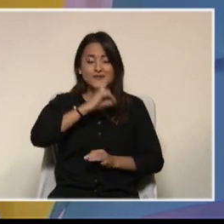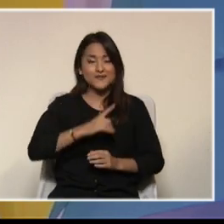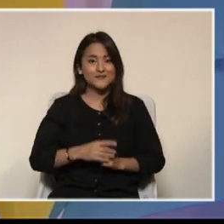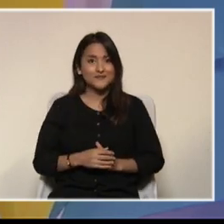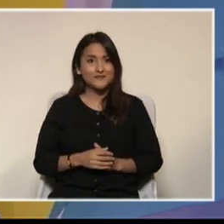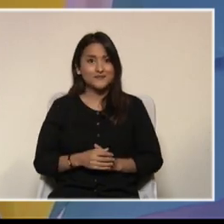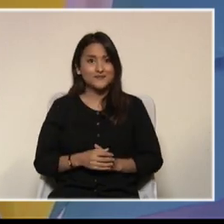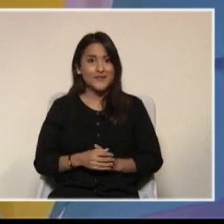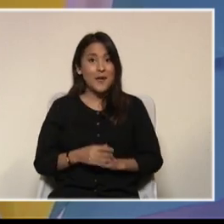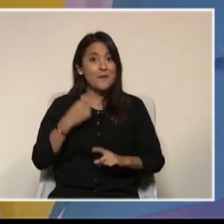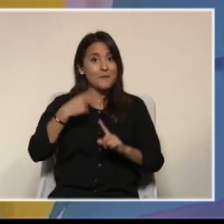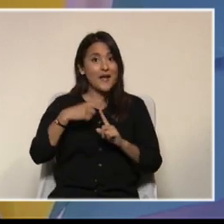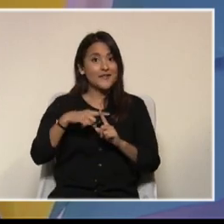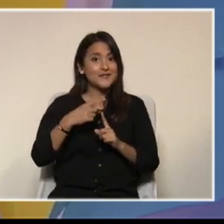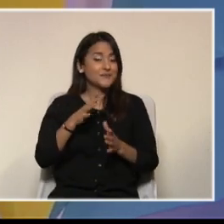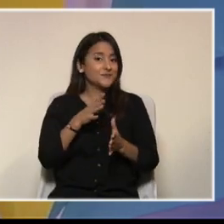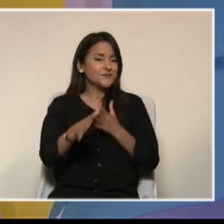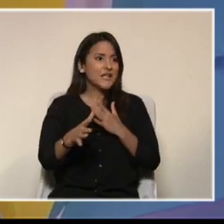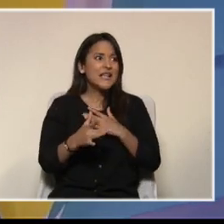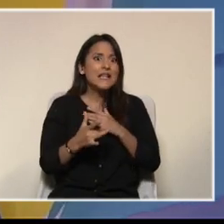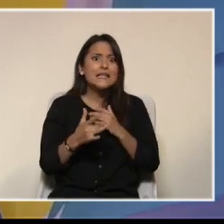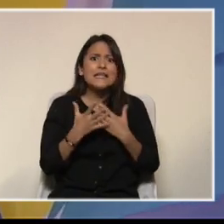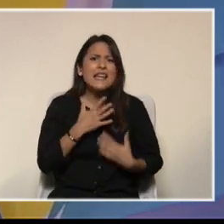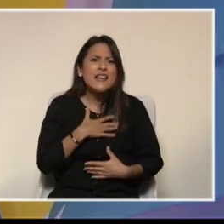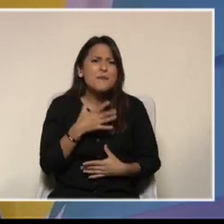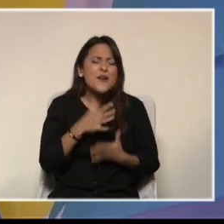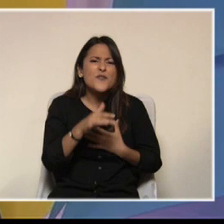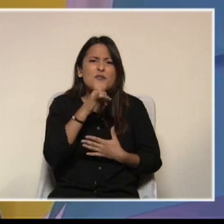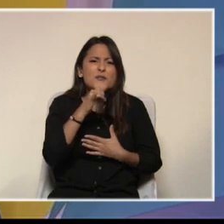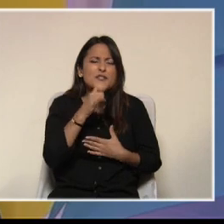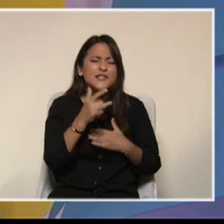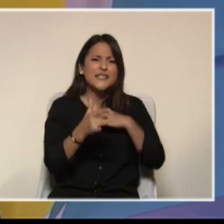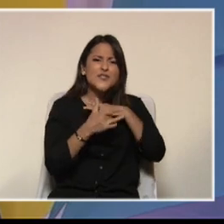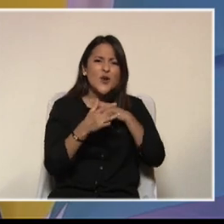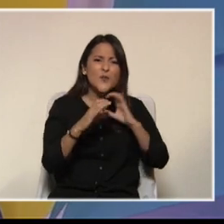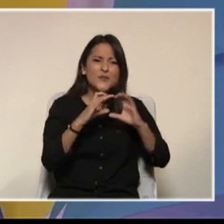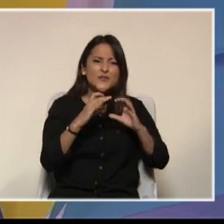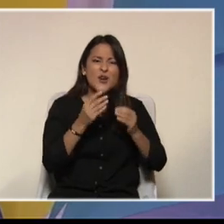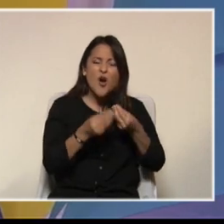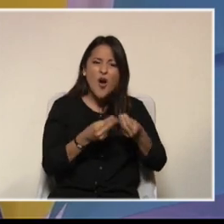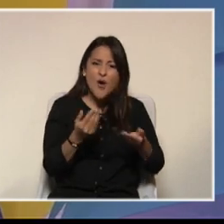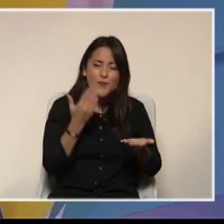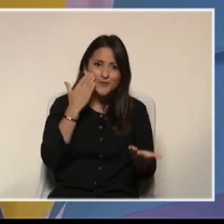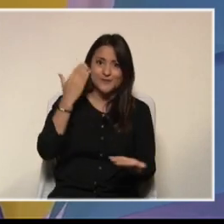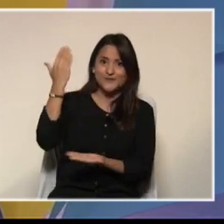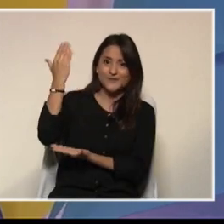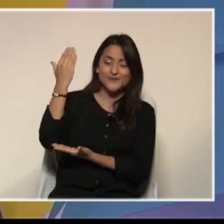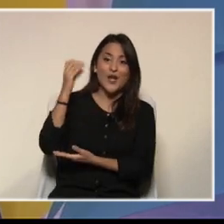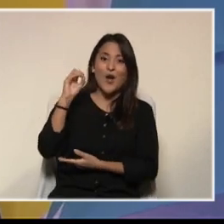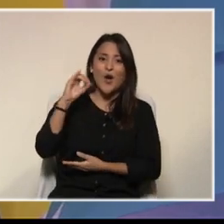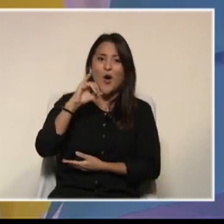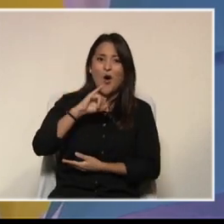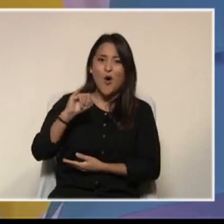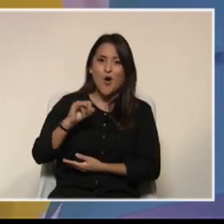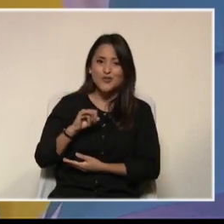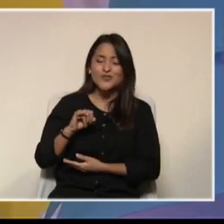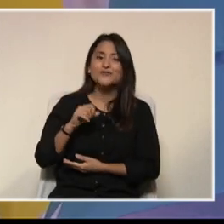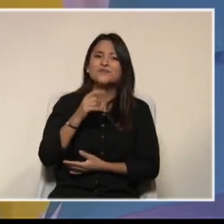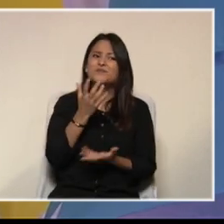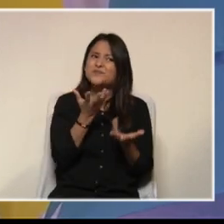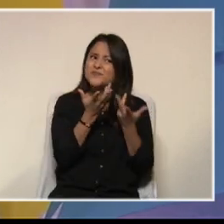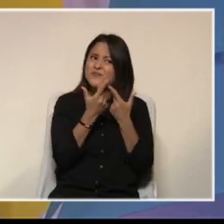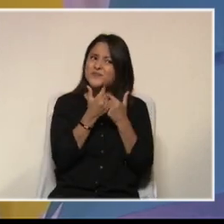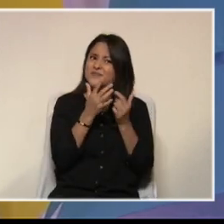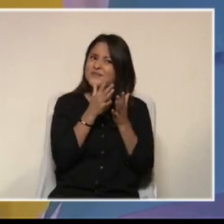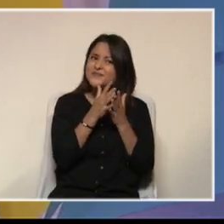también sé que tenemos necesidades de tecnologías de información y de comunicación, y por eso yo quiero que nuestra compañera Oz nos hable acerca de qué